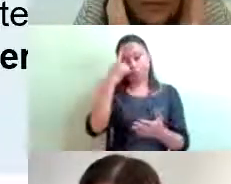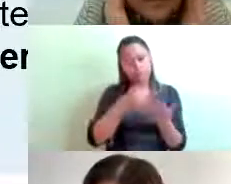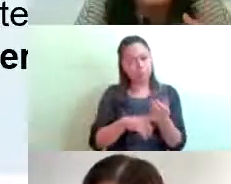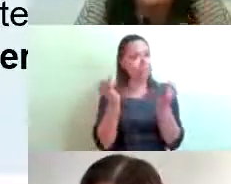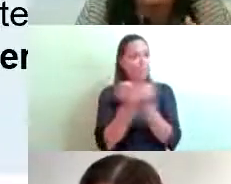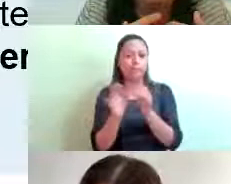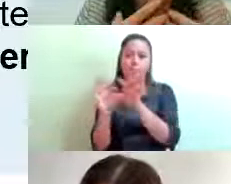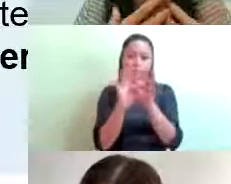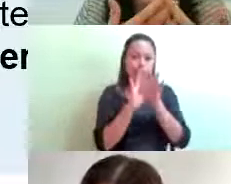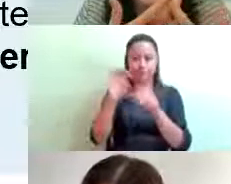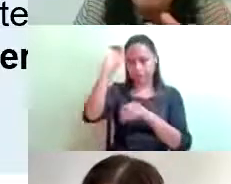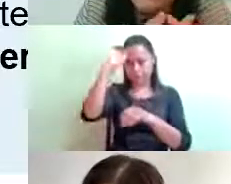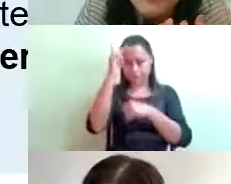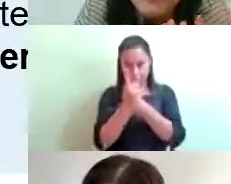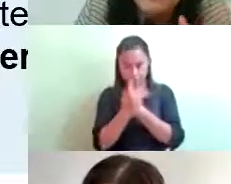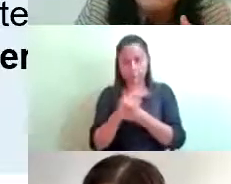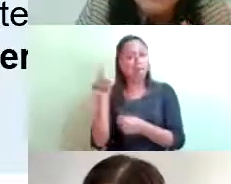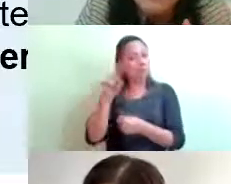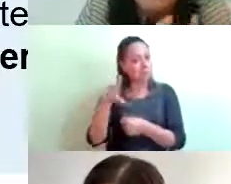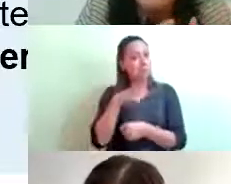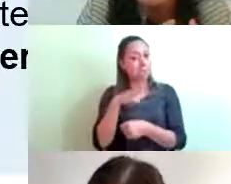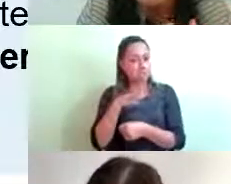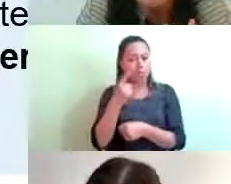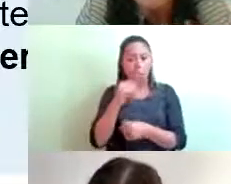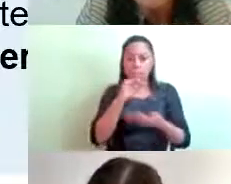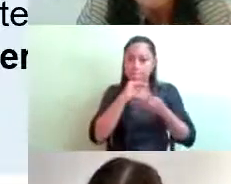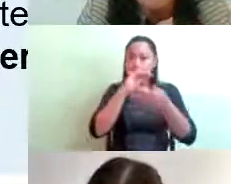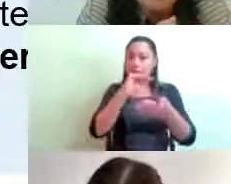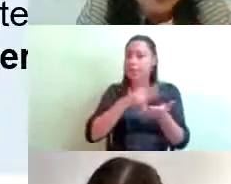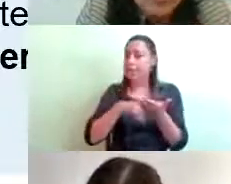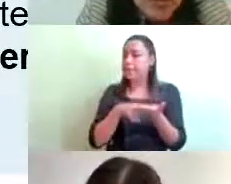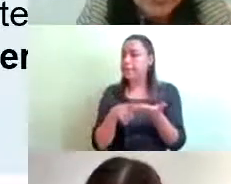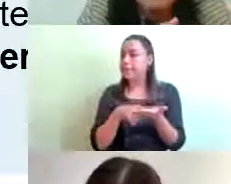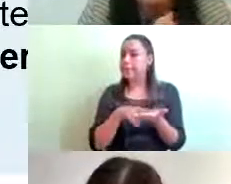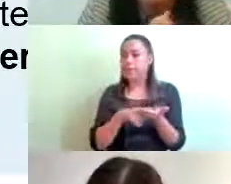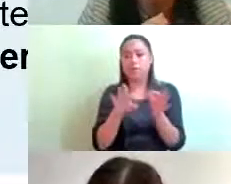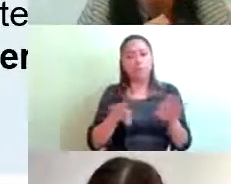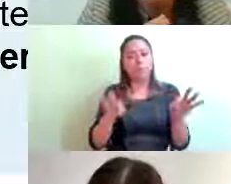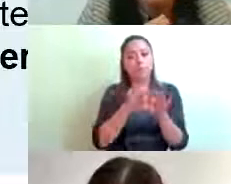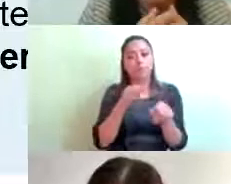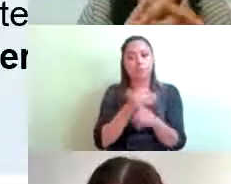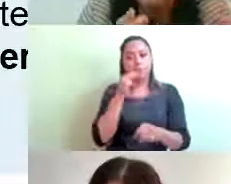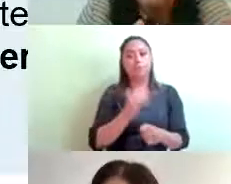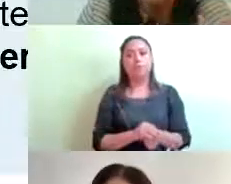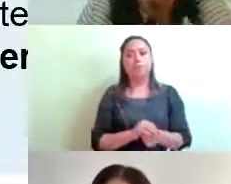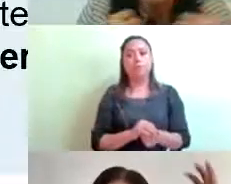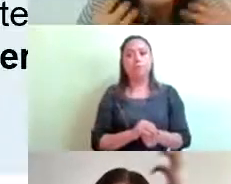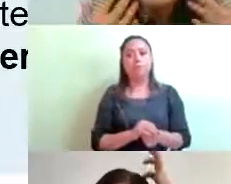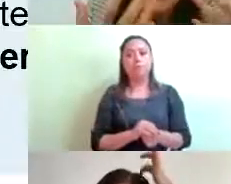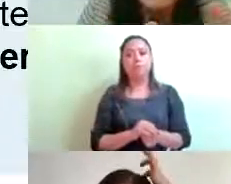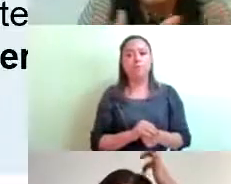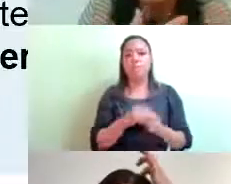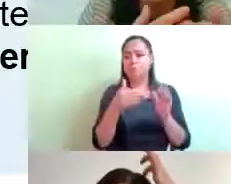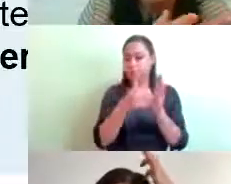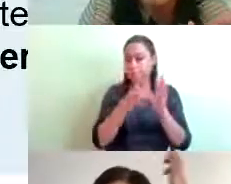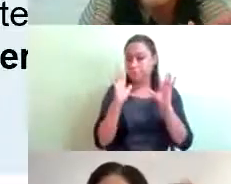también ya tiene un paquete verde muy importante en donde ya se